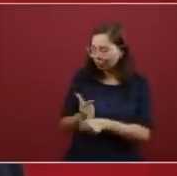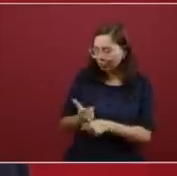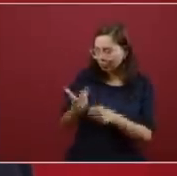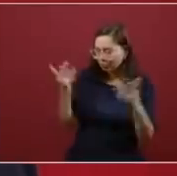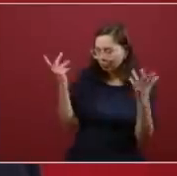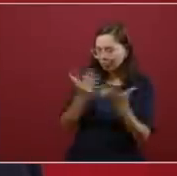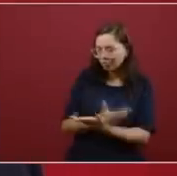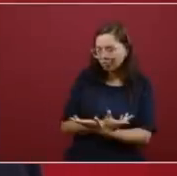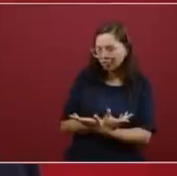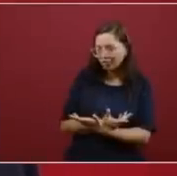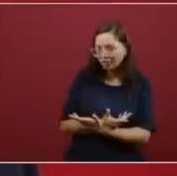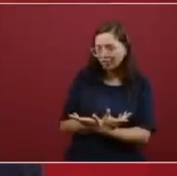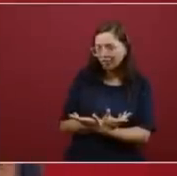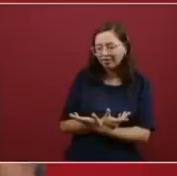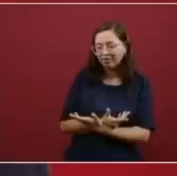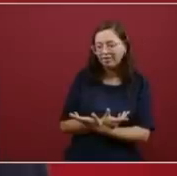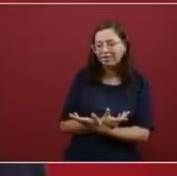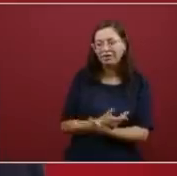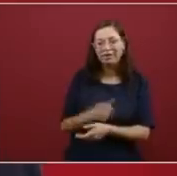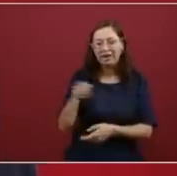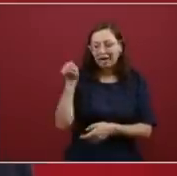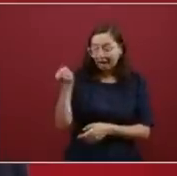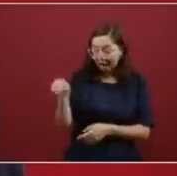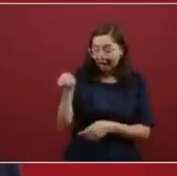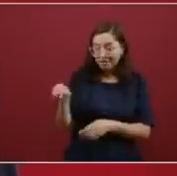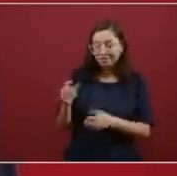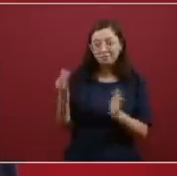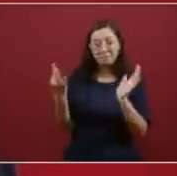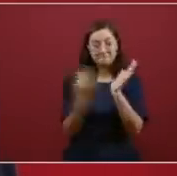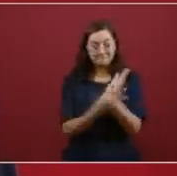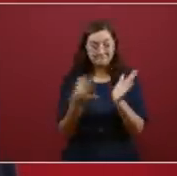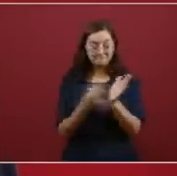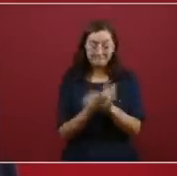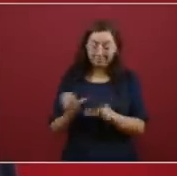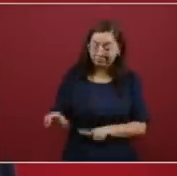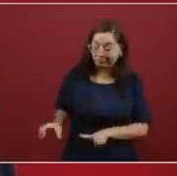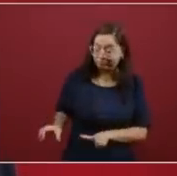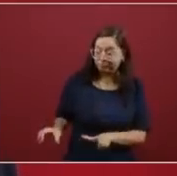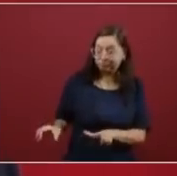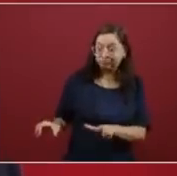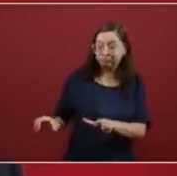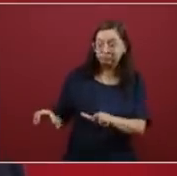que estas vías, estamos hablando de